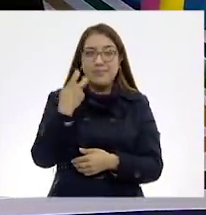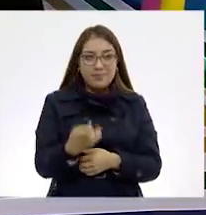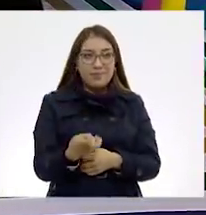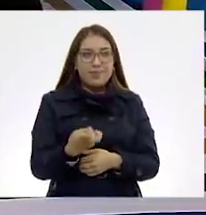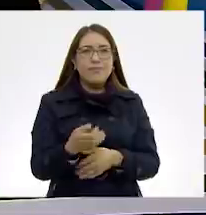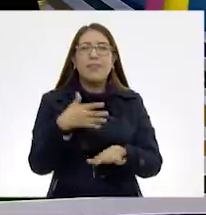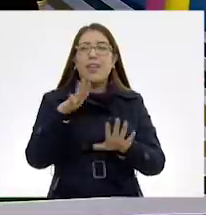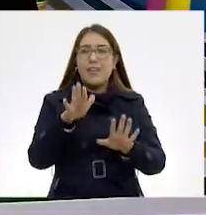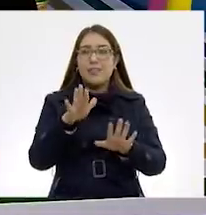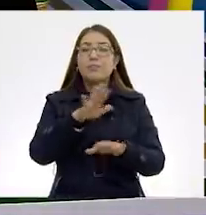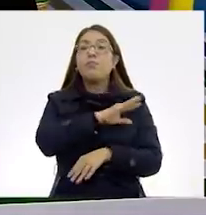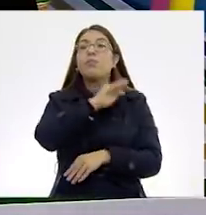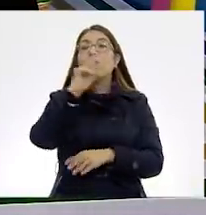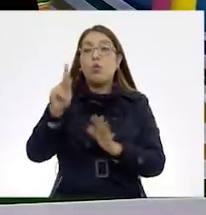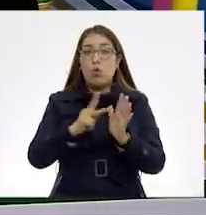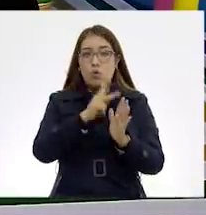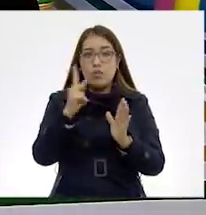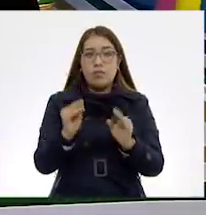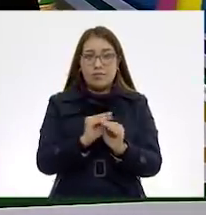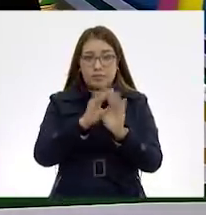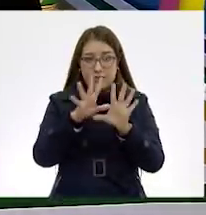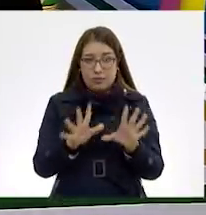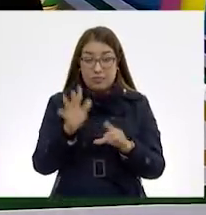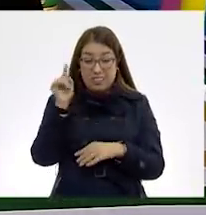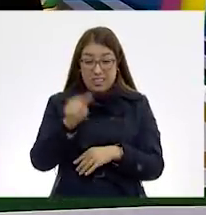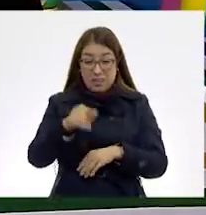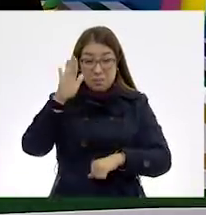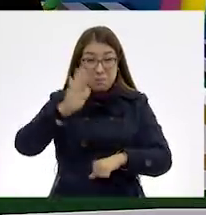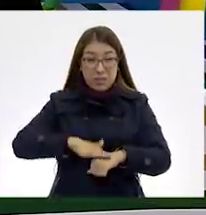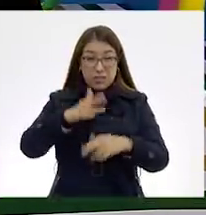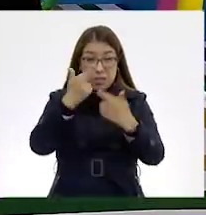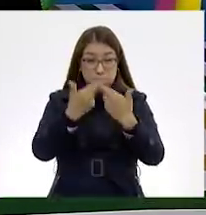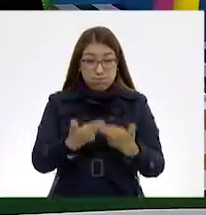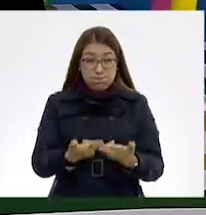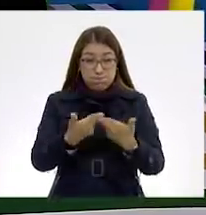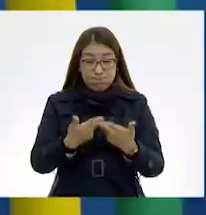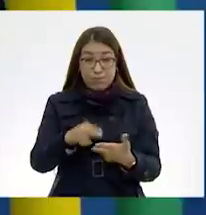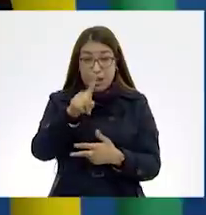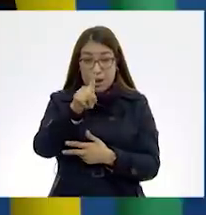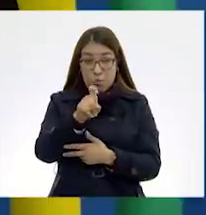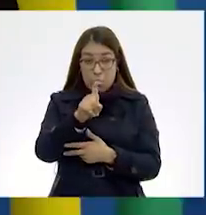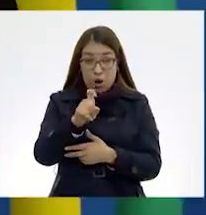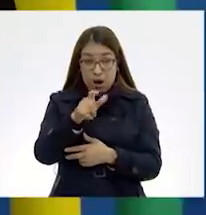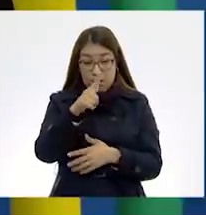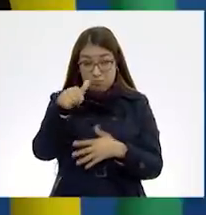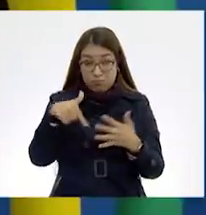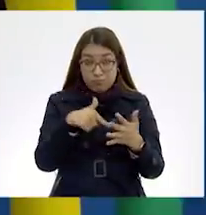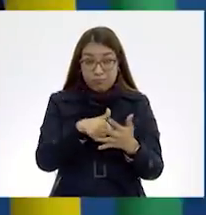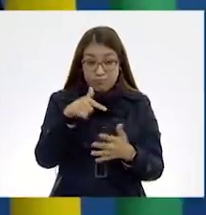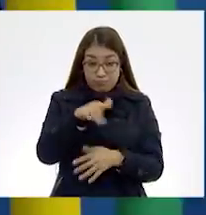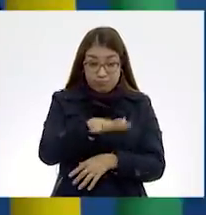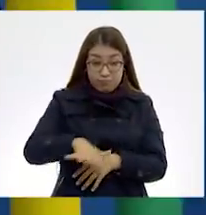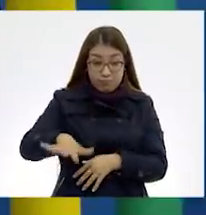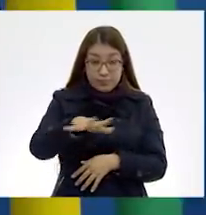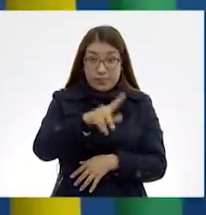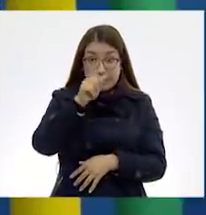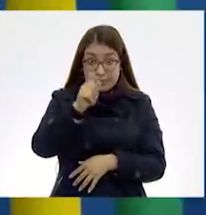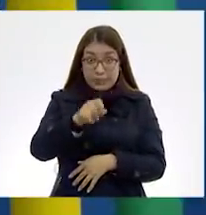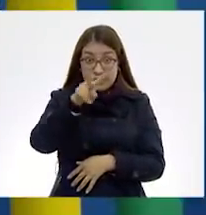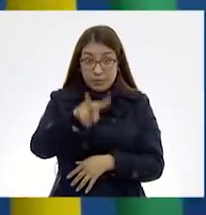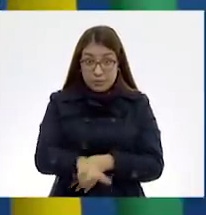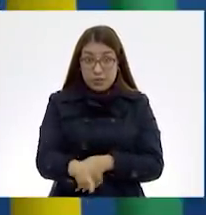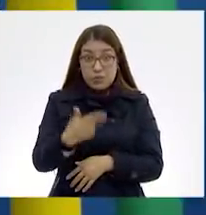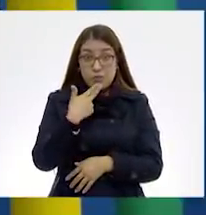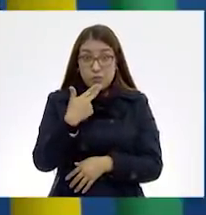para tener claro, no siempre donde hay mayor distribución de los cuerpos de agua hay disponibilidad,